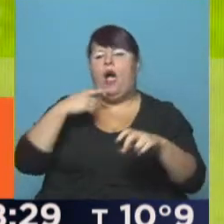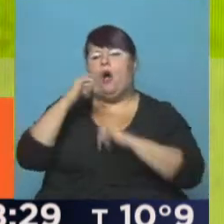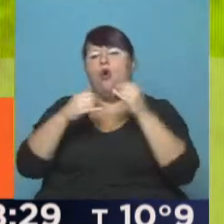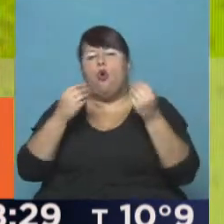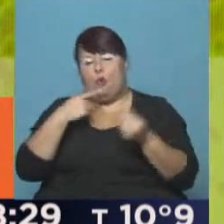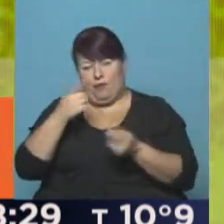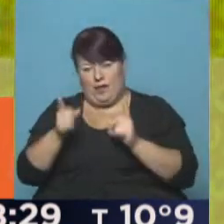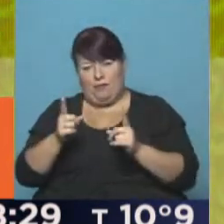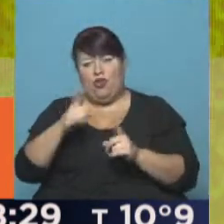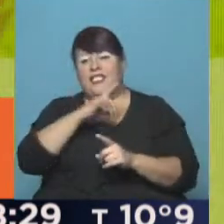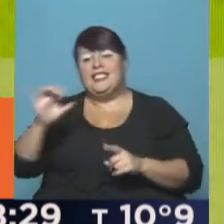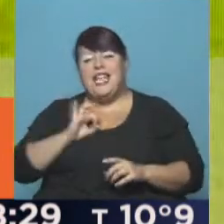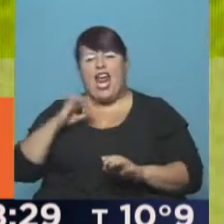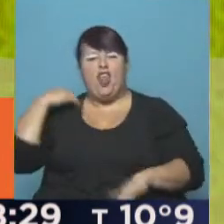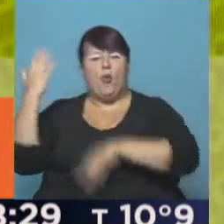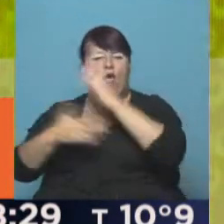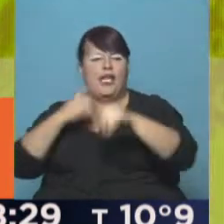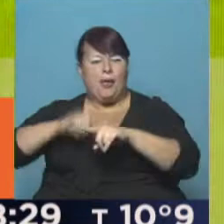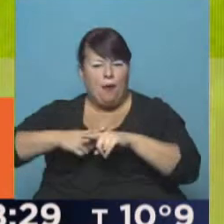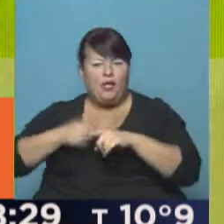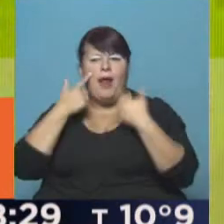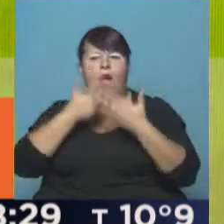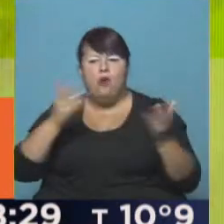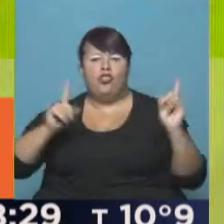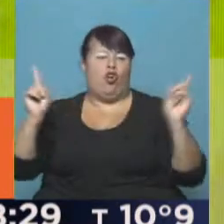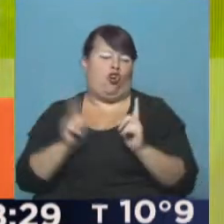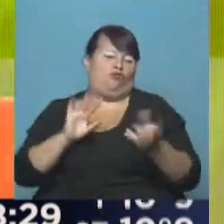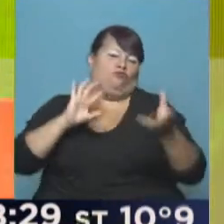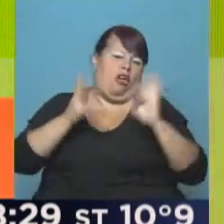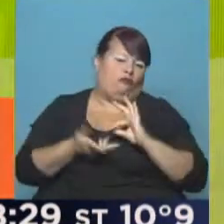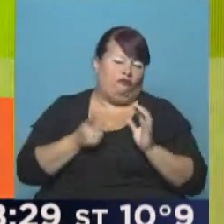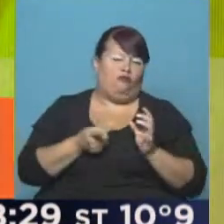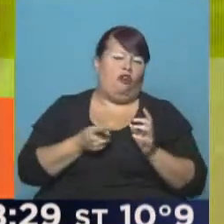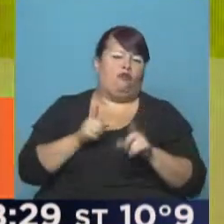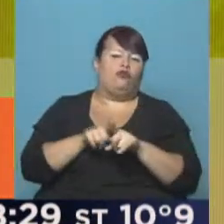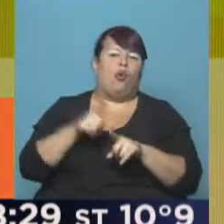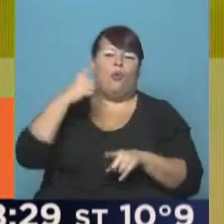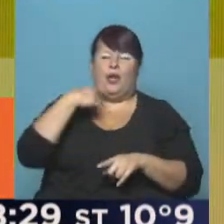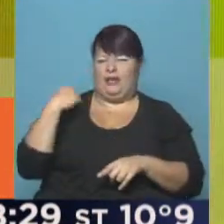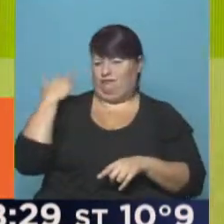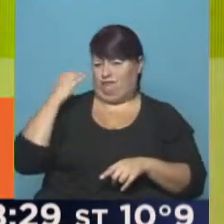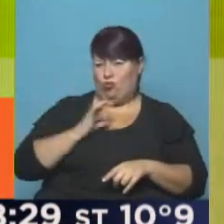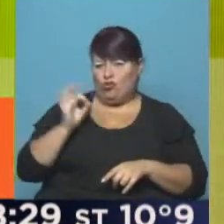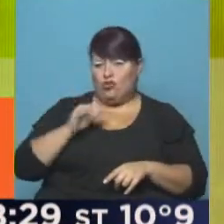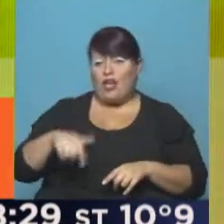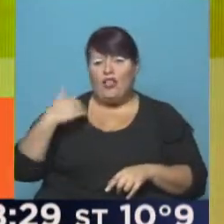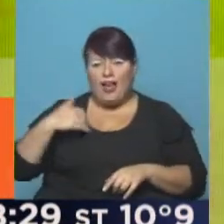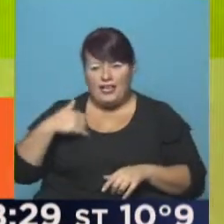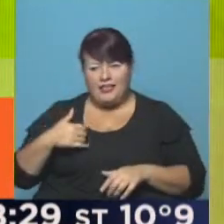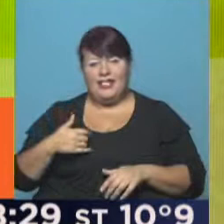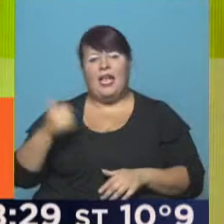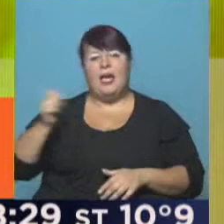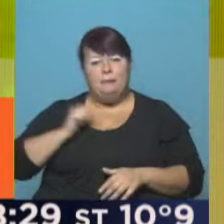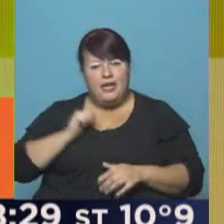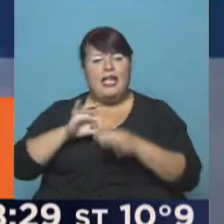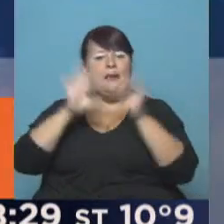como decíamos, ¿no?, un siglo de violencia política para reflejar o resumir de alguna manera lo que han sido los últimos años en la República Argentina, con